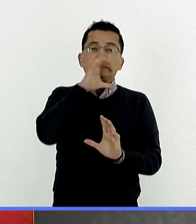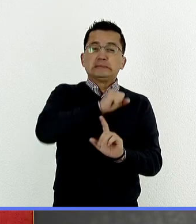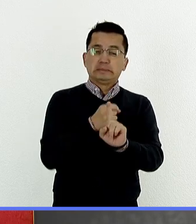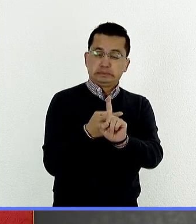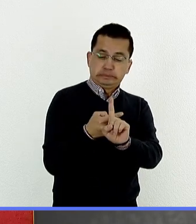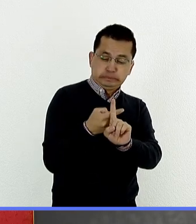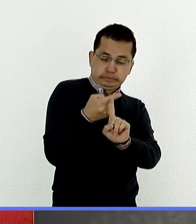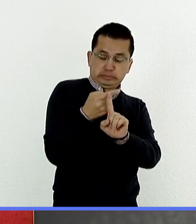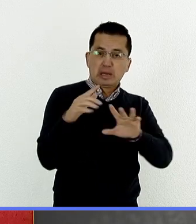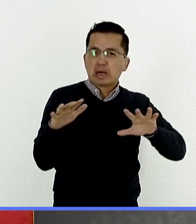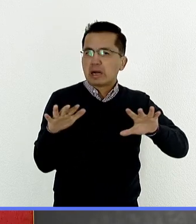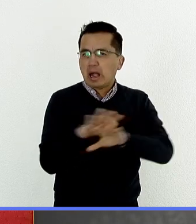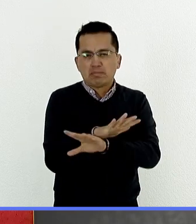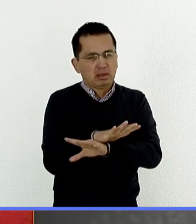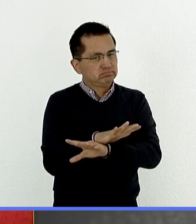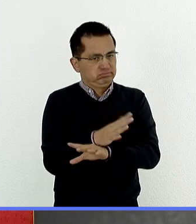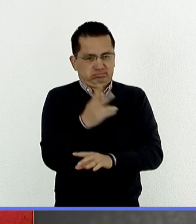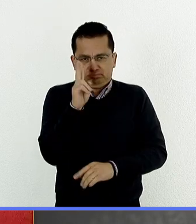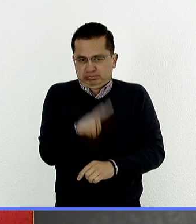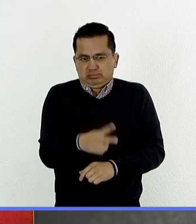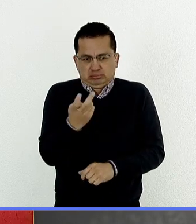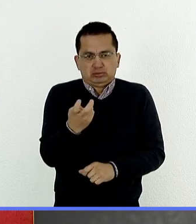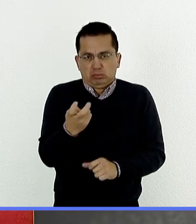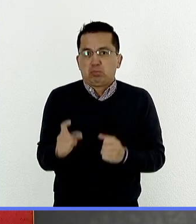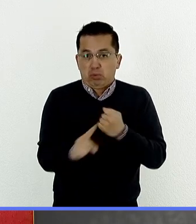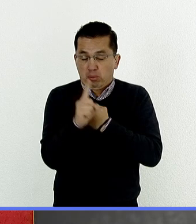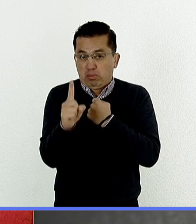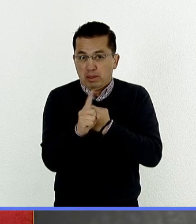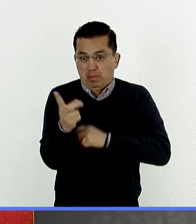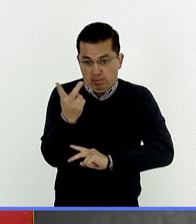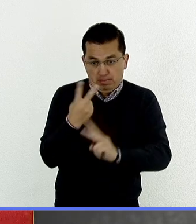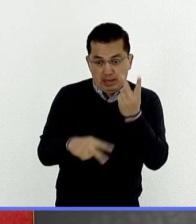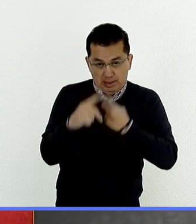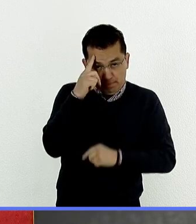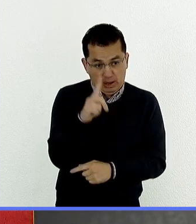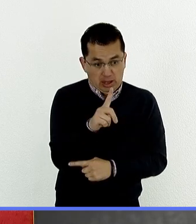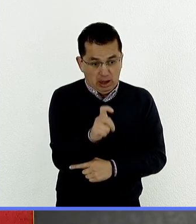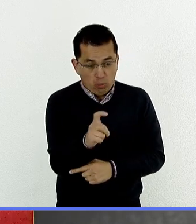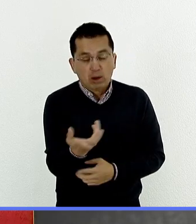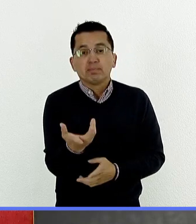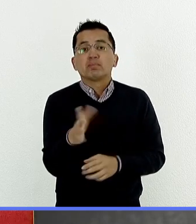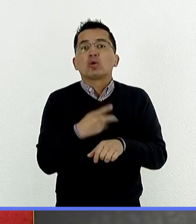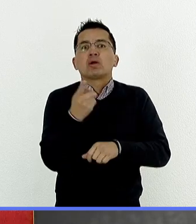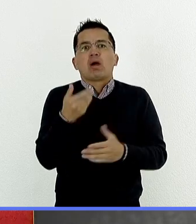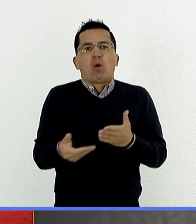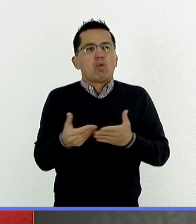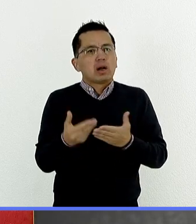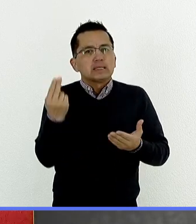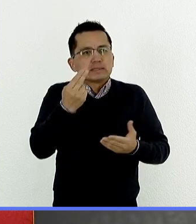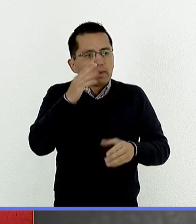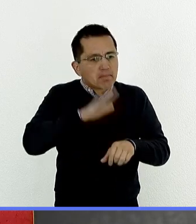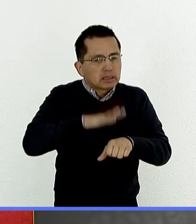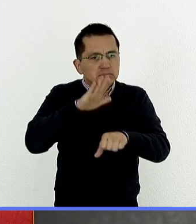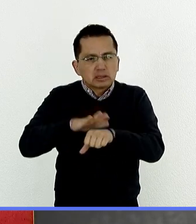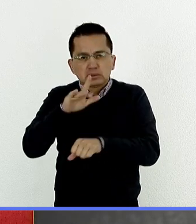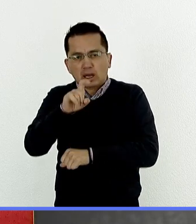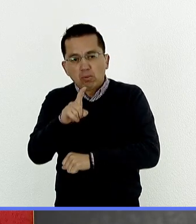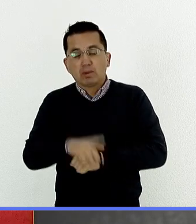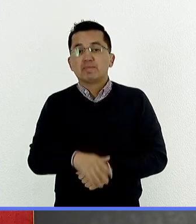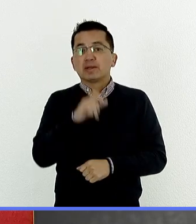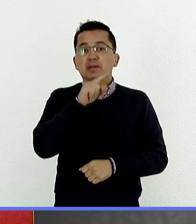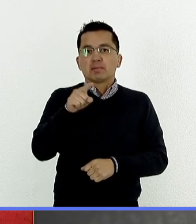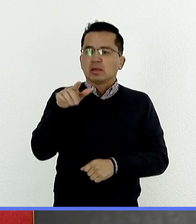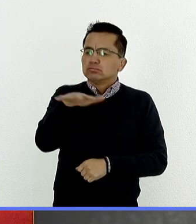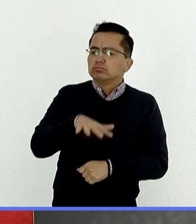ha habido en los últimos años sobre agua de buena calidad y también de la deforestación y la degradación de las